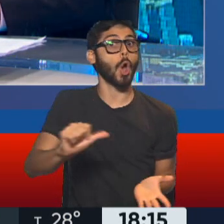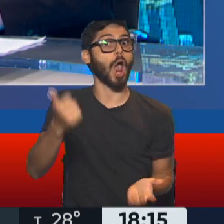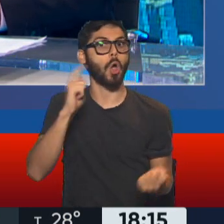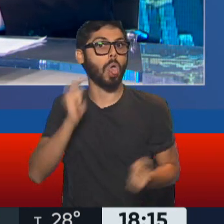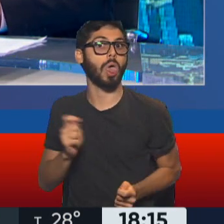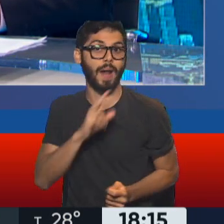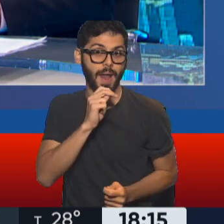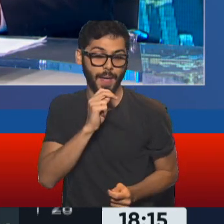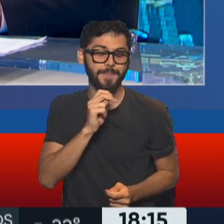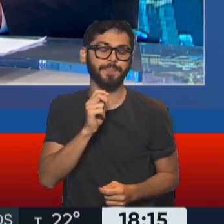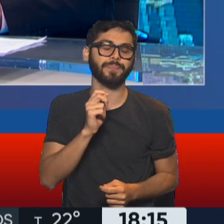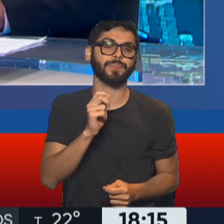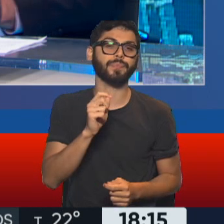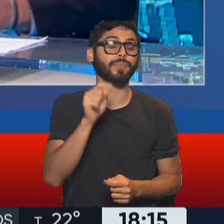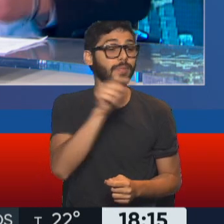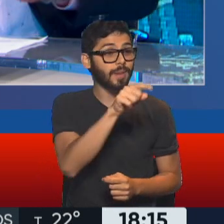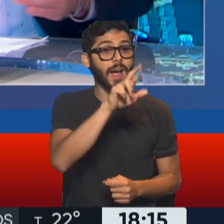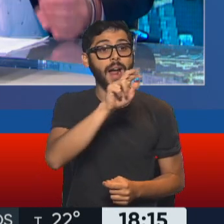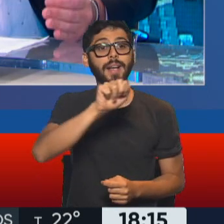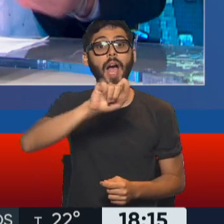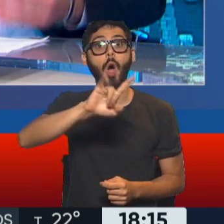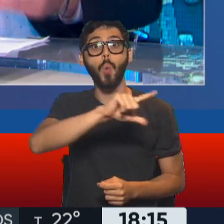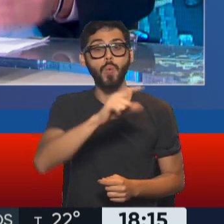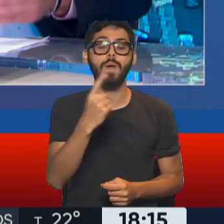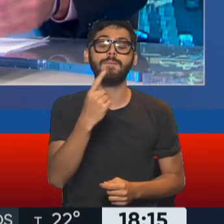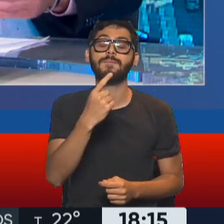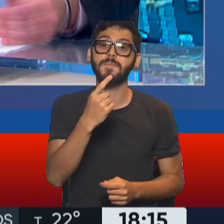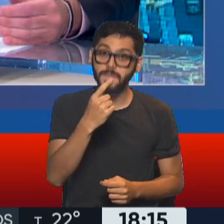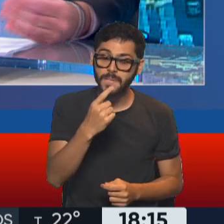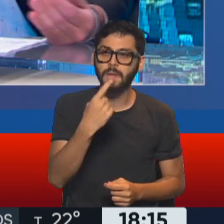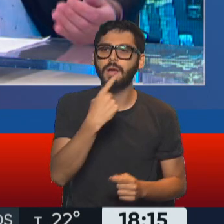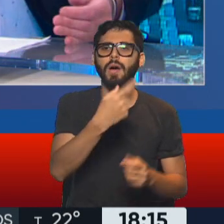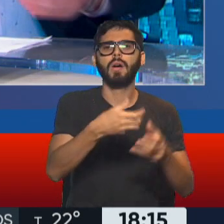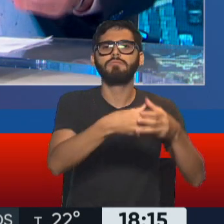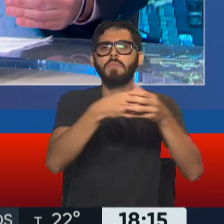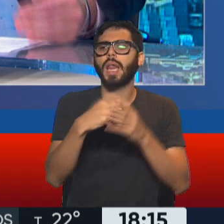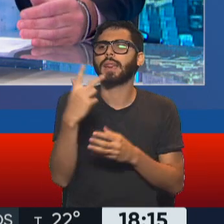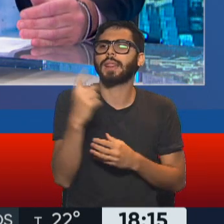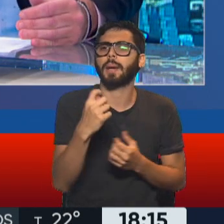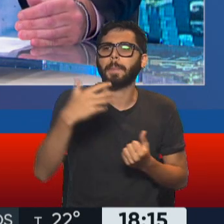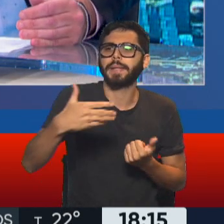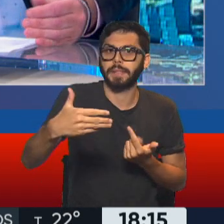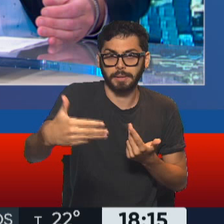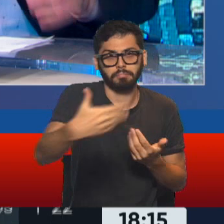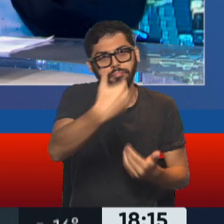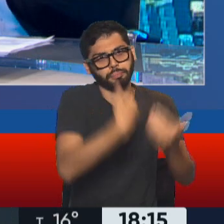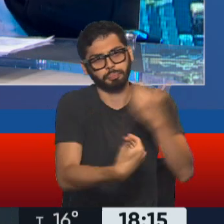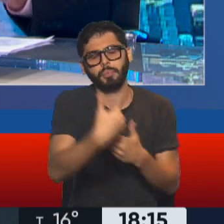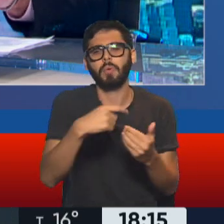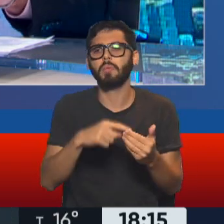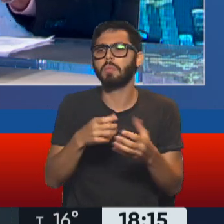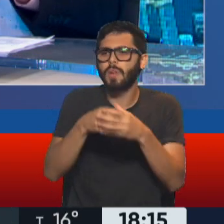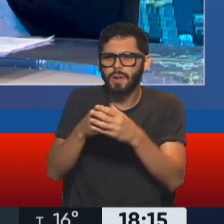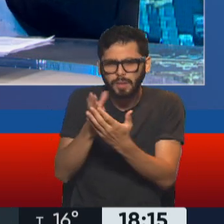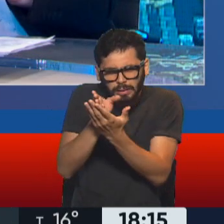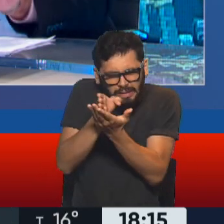me parece importante lo que decía Raúl respecto a... Bueno, y esas revisiones trimestrales, ¿cuán severas van a ser? ¿Cuán